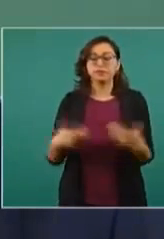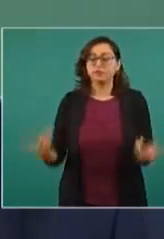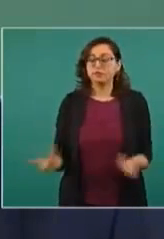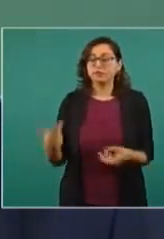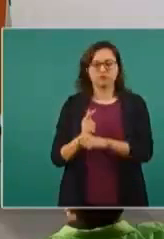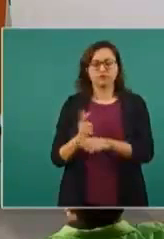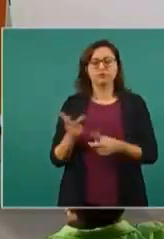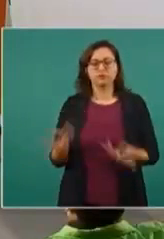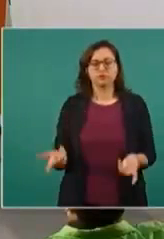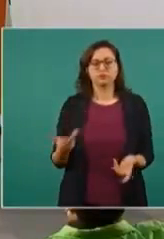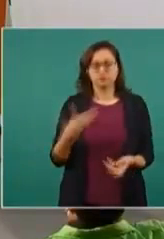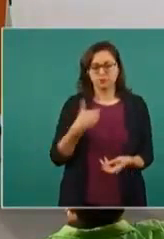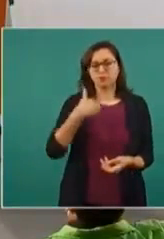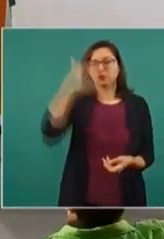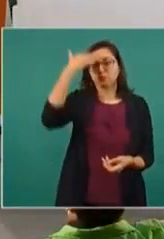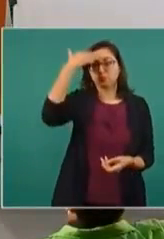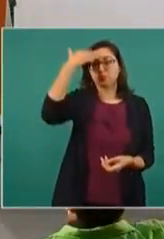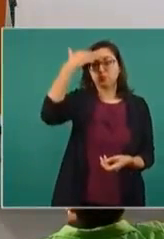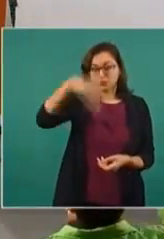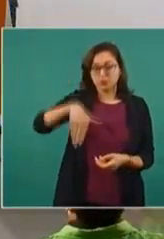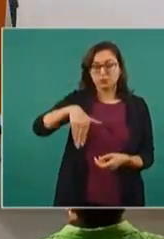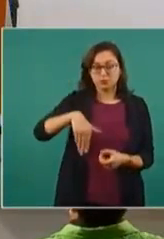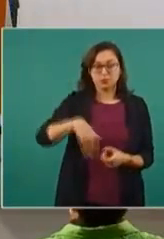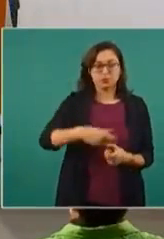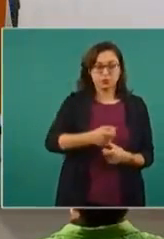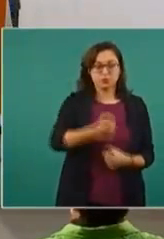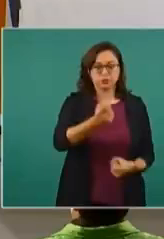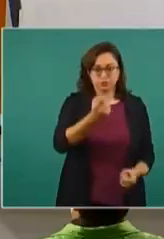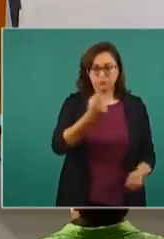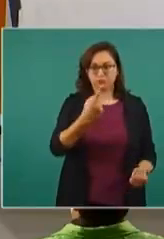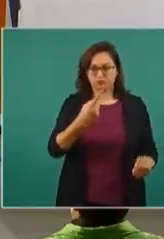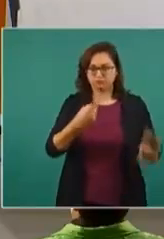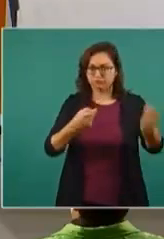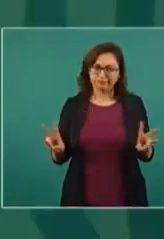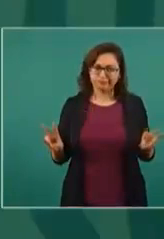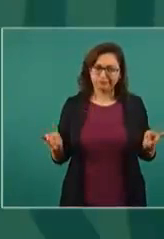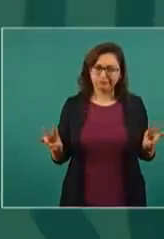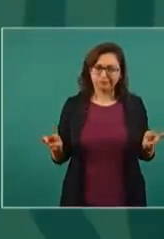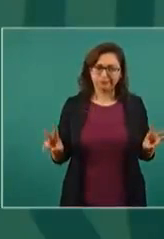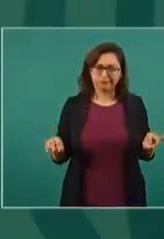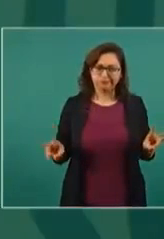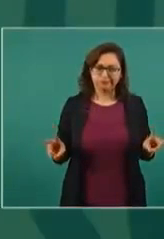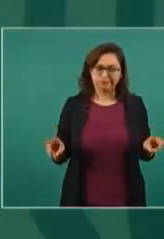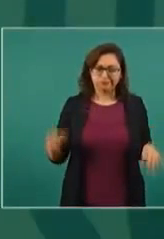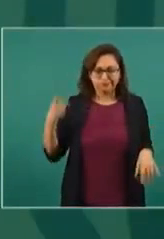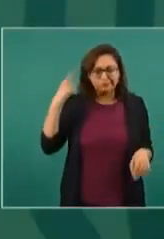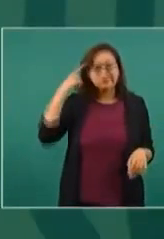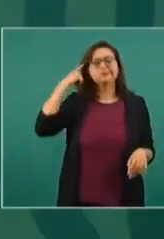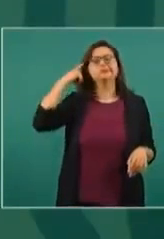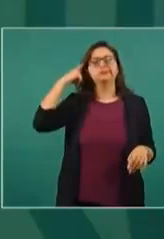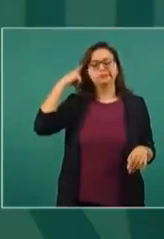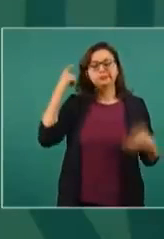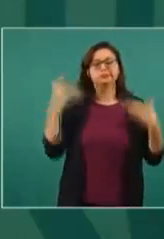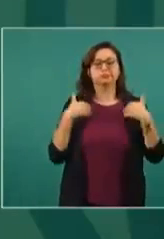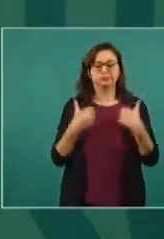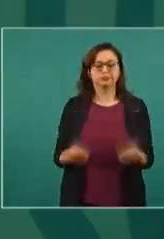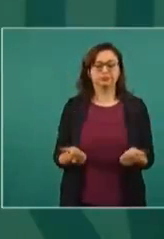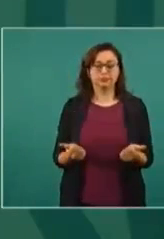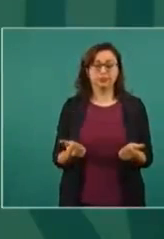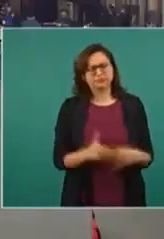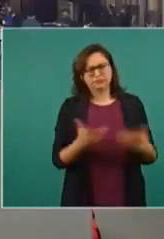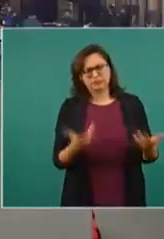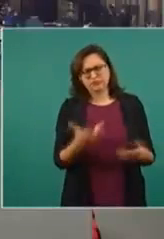casi el 80% de las compras del gobierno federal se han realizado a través de adjudicaciones directas. Un tema